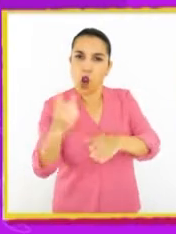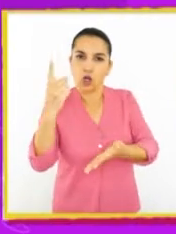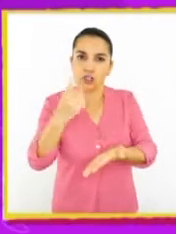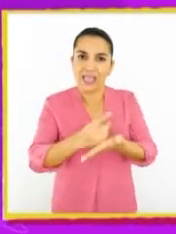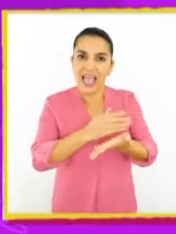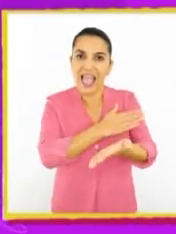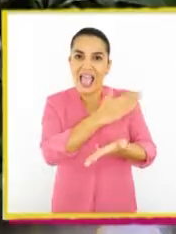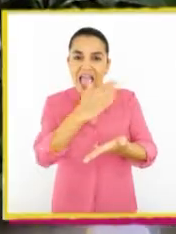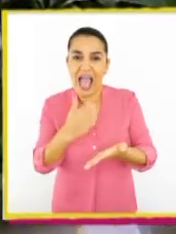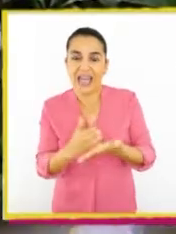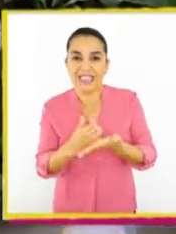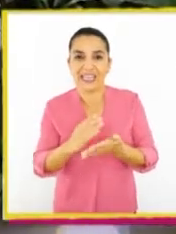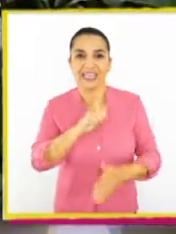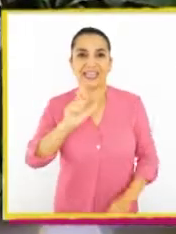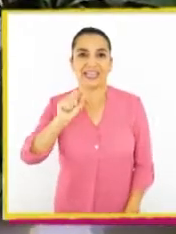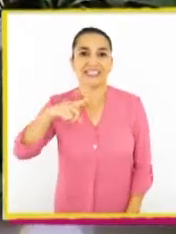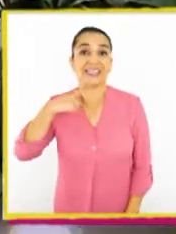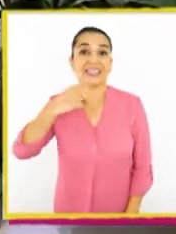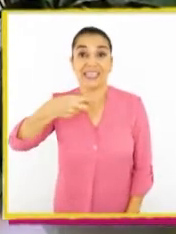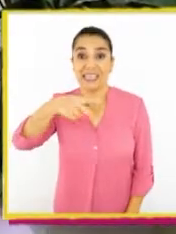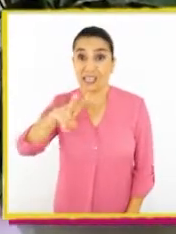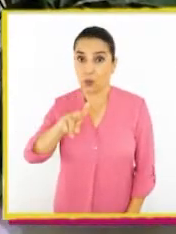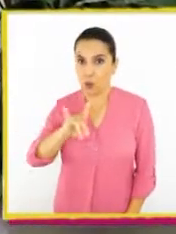Llanquihue. Aquí les muestro la imagen de unos colonos.